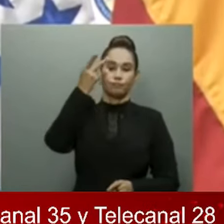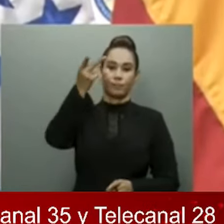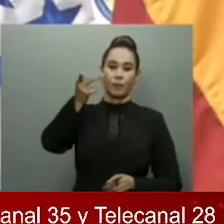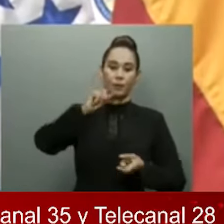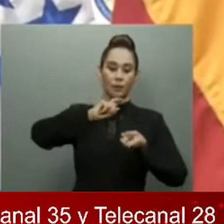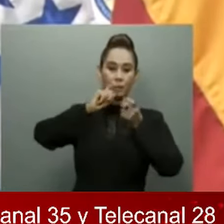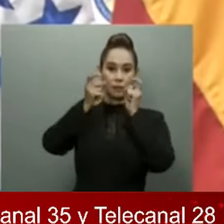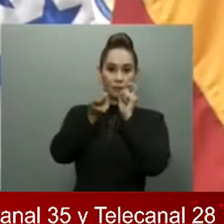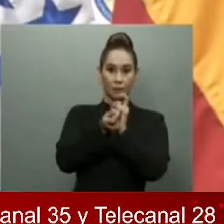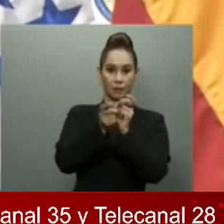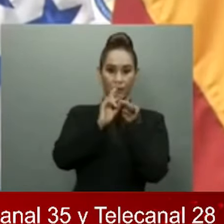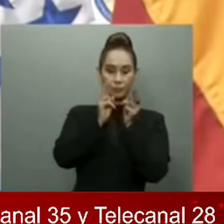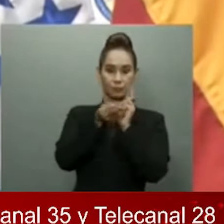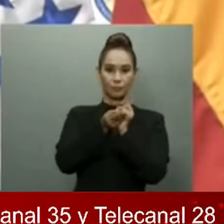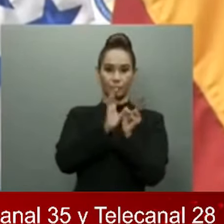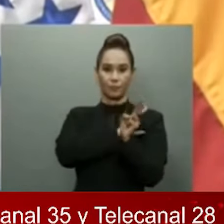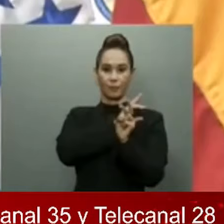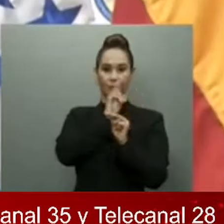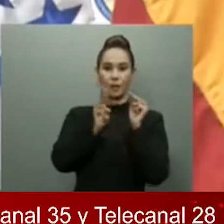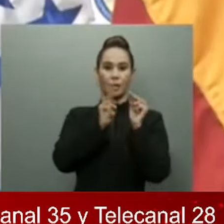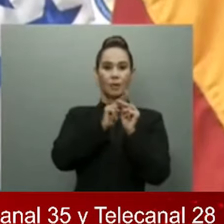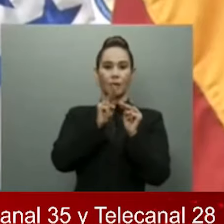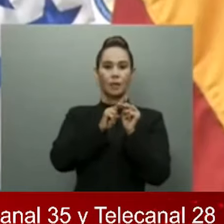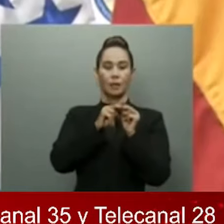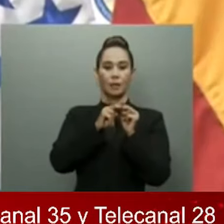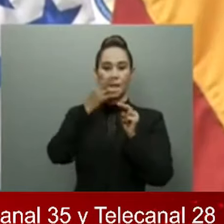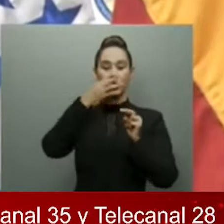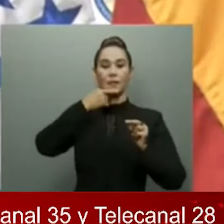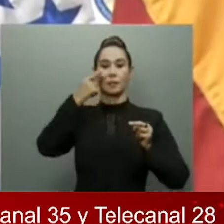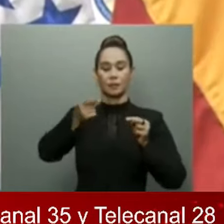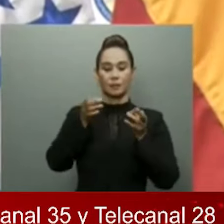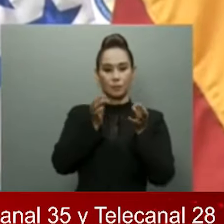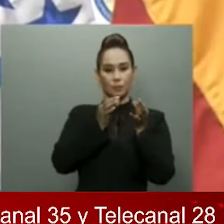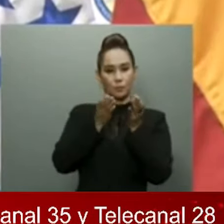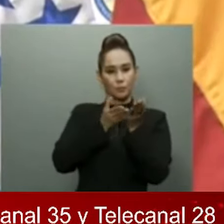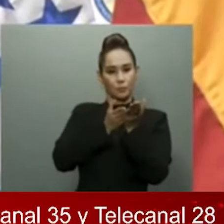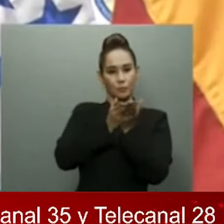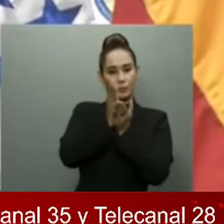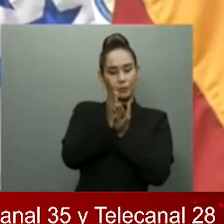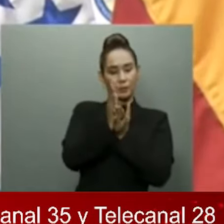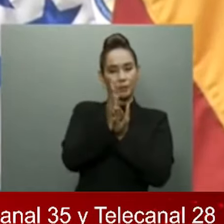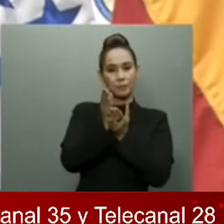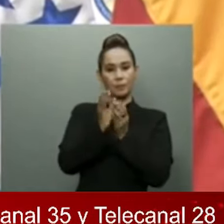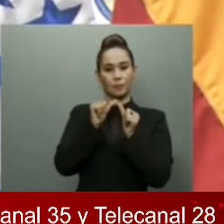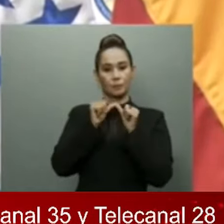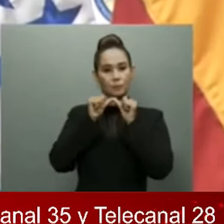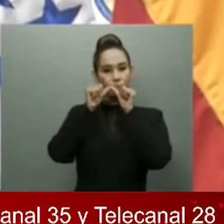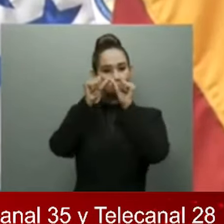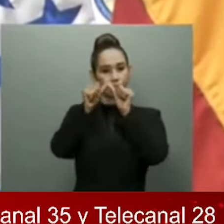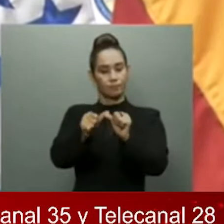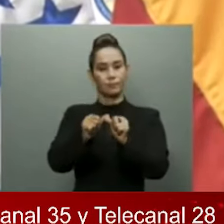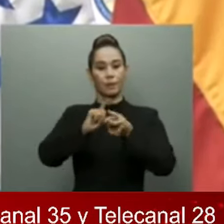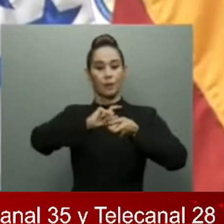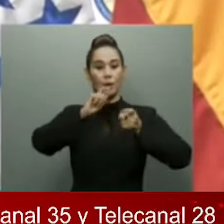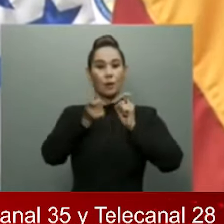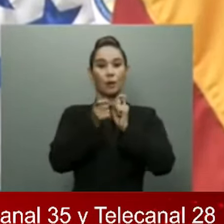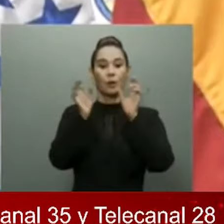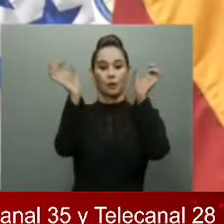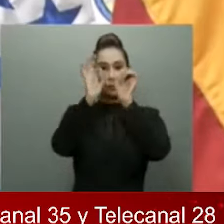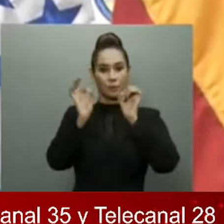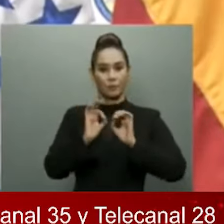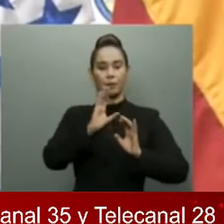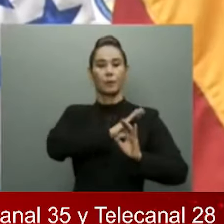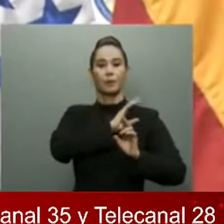integral policial la definimos como un camino con métodos y sin pausa hacia un nuevo modelo de